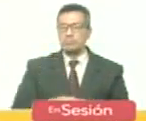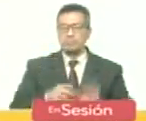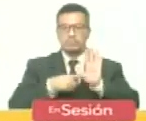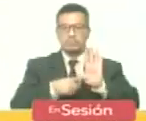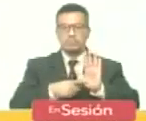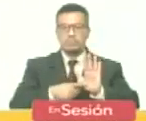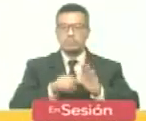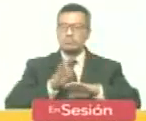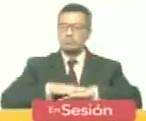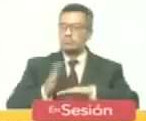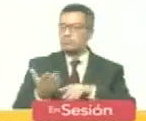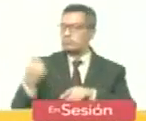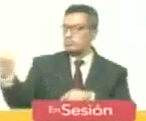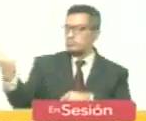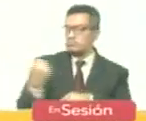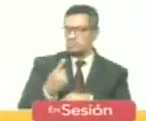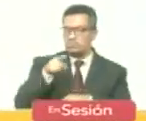¿Y por qué lo traigo?